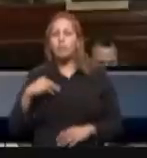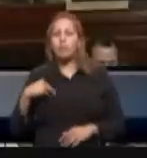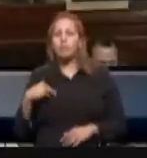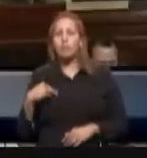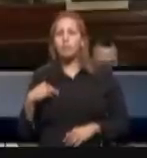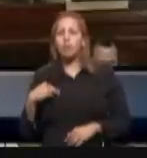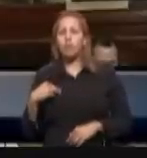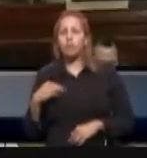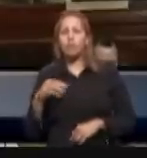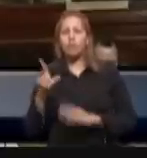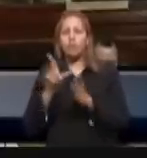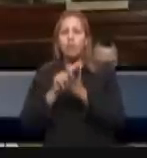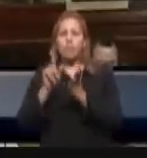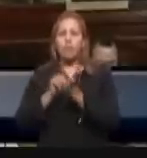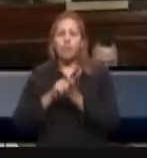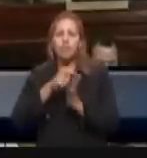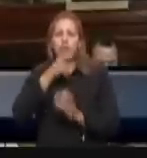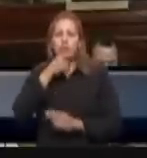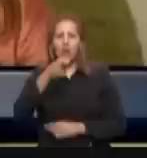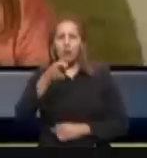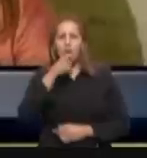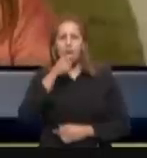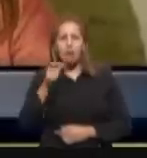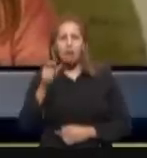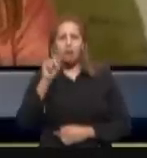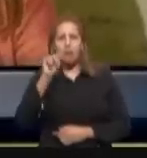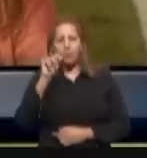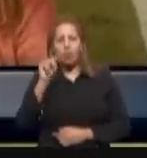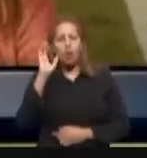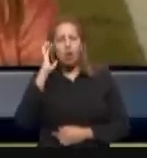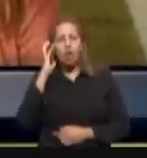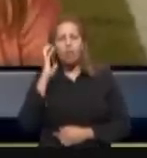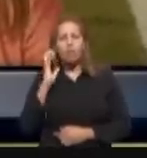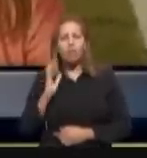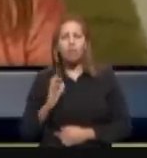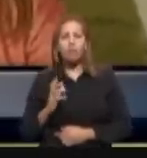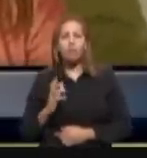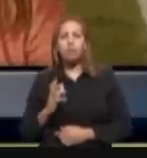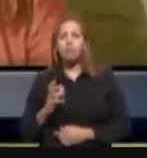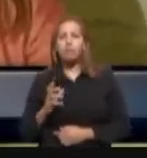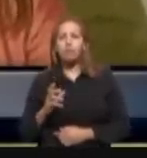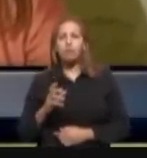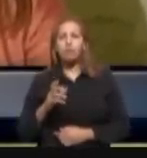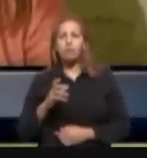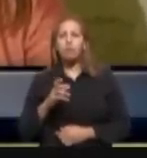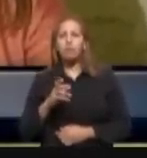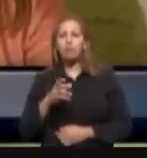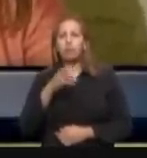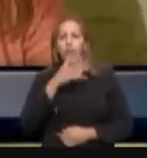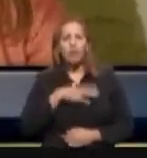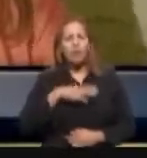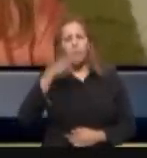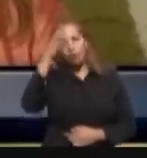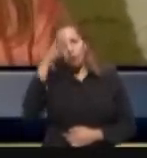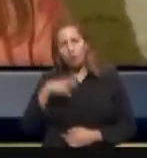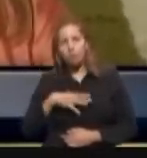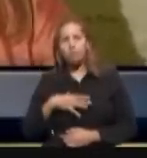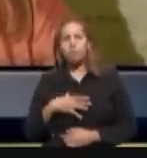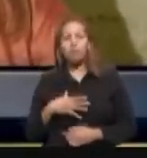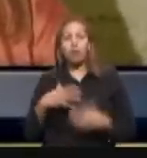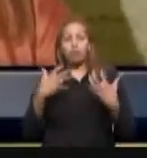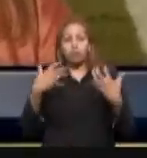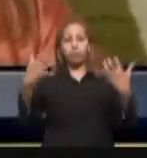miembros de la prensa de comunicación masiva del país, damas y compañeros, la